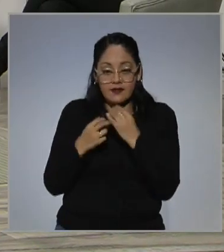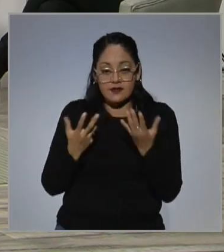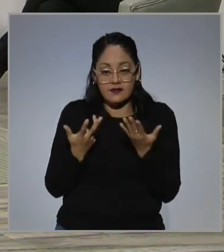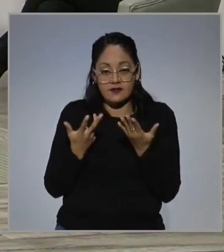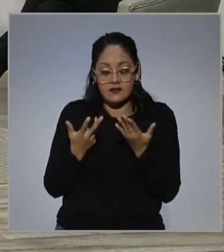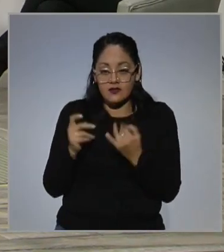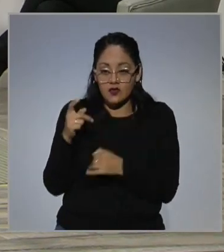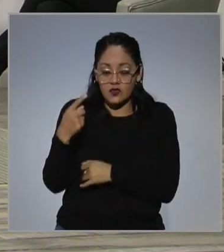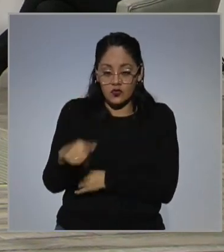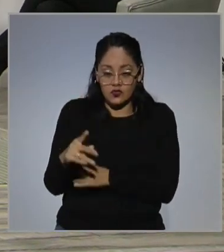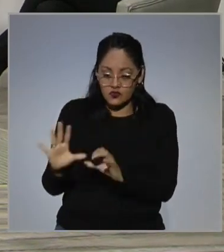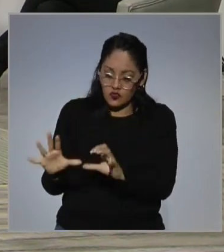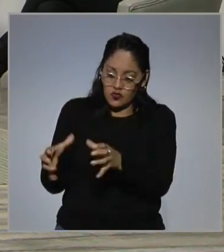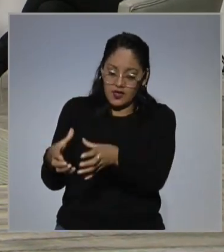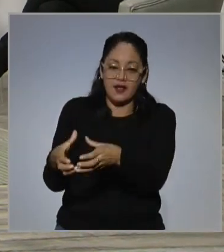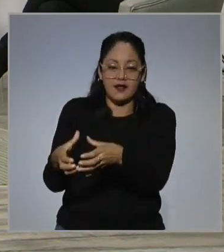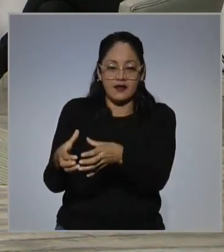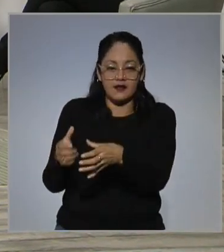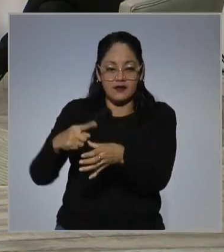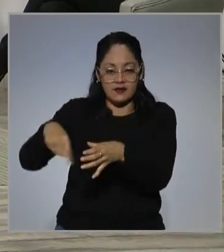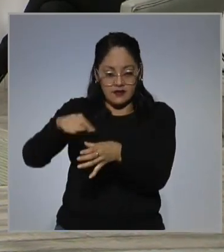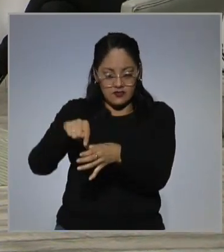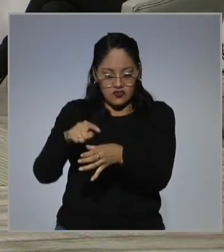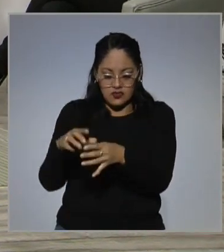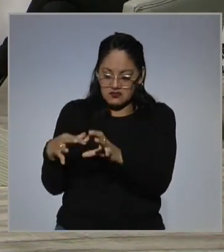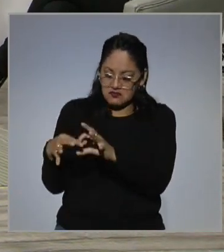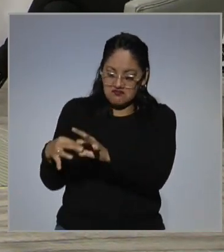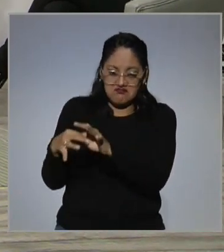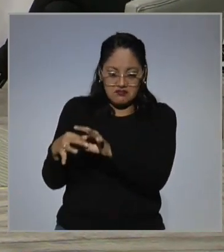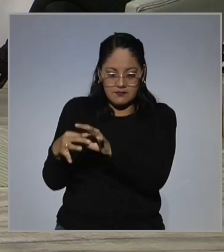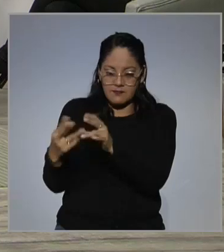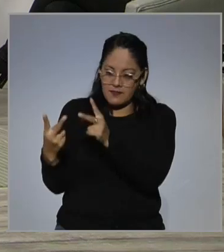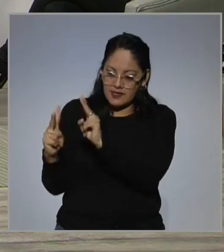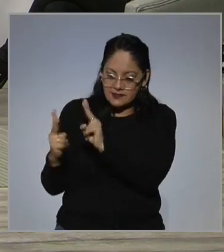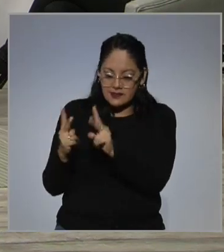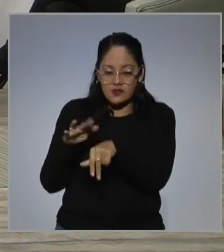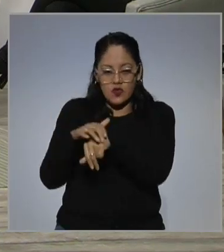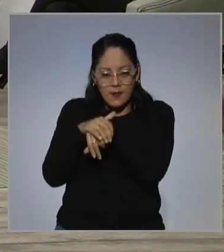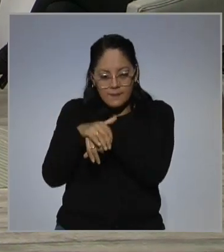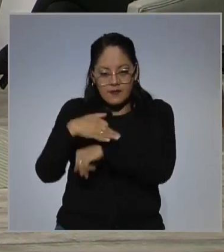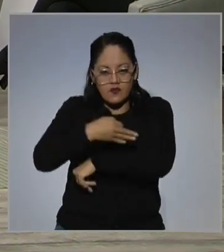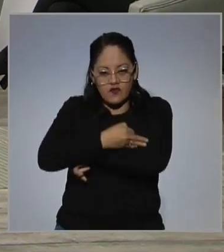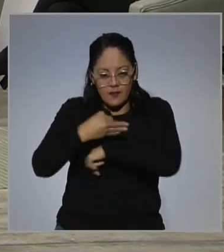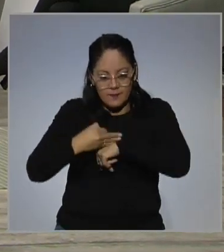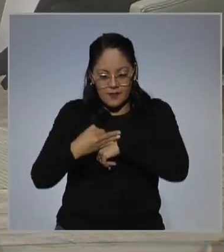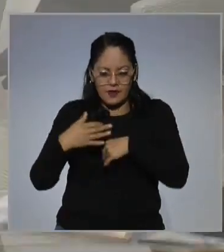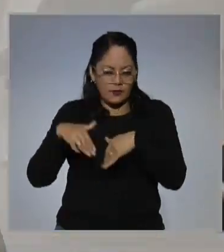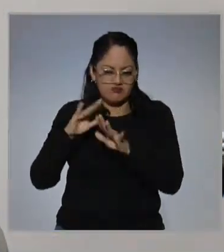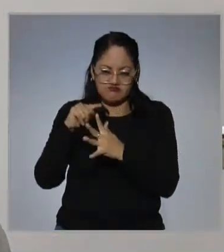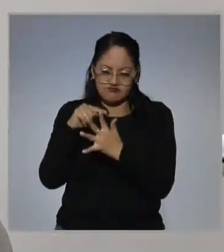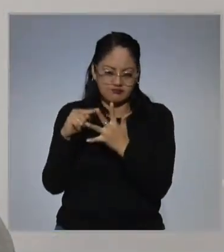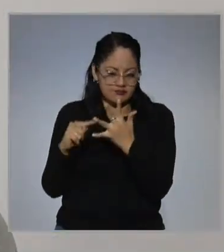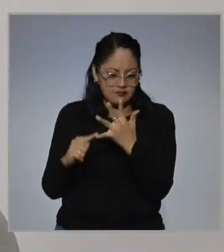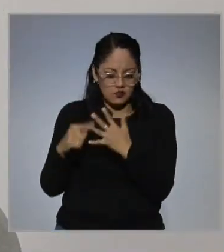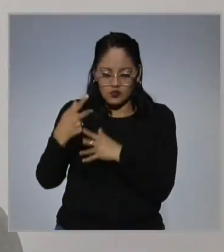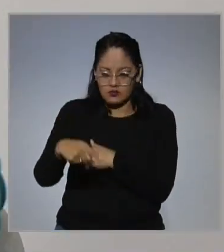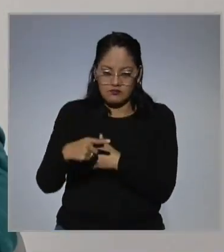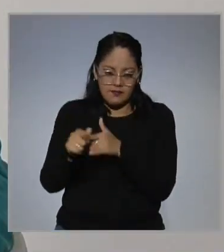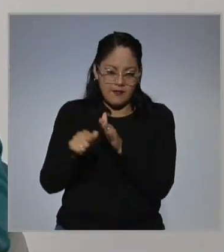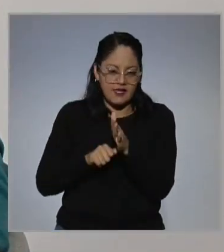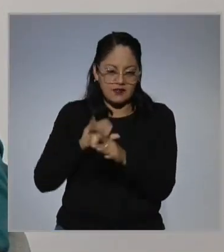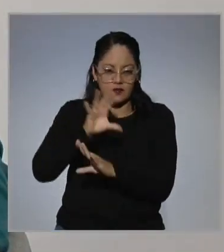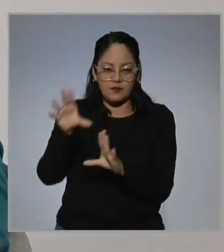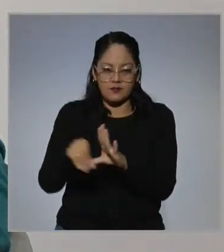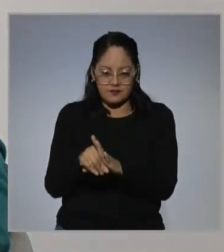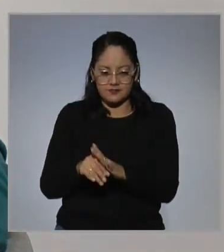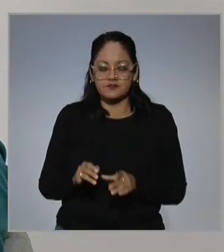sus relaciones colectivas y de sus vínculos con el vecino, con el amigo, con el familiar, etcétera, etcétera, durante todo el mes.